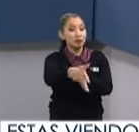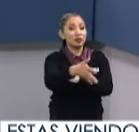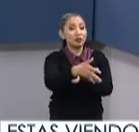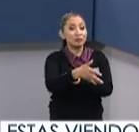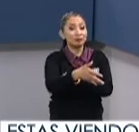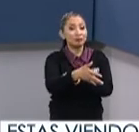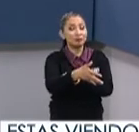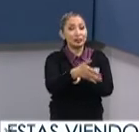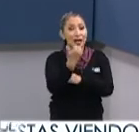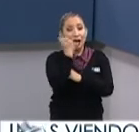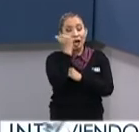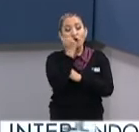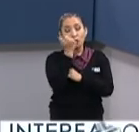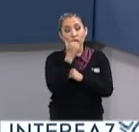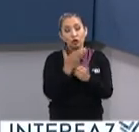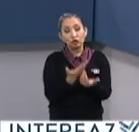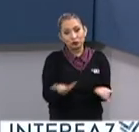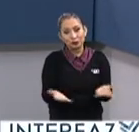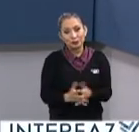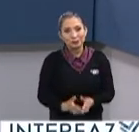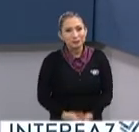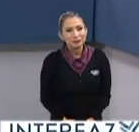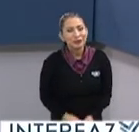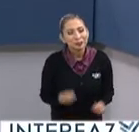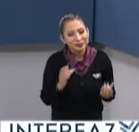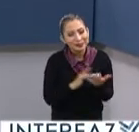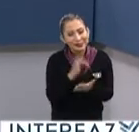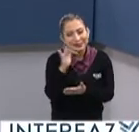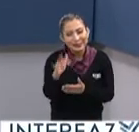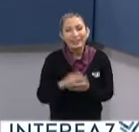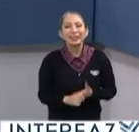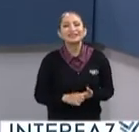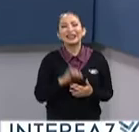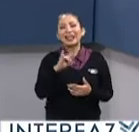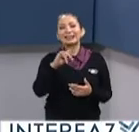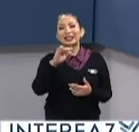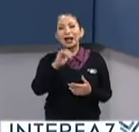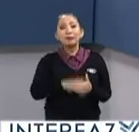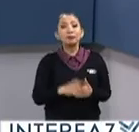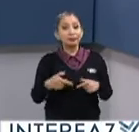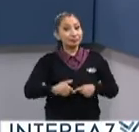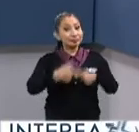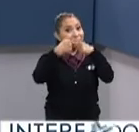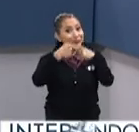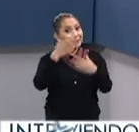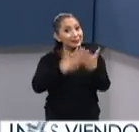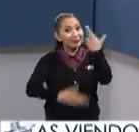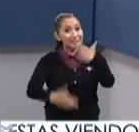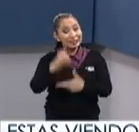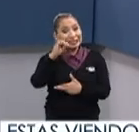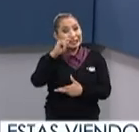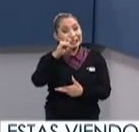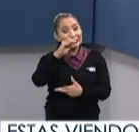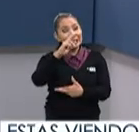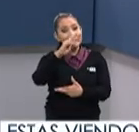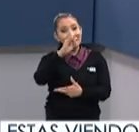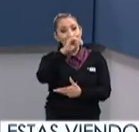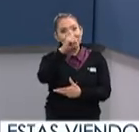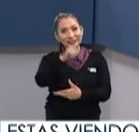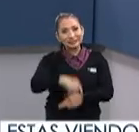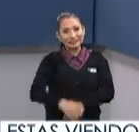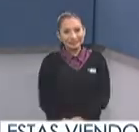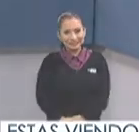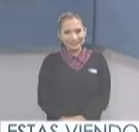tus estudiantes y alumnos. Muchas gracias. Gracias, Jessica, gracias. Sí. Vamos a hacer una pausa, regresamos. Esto es